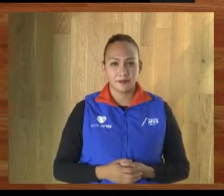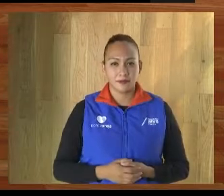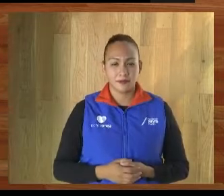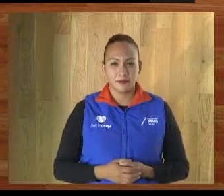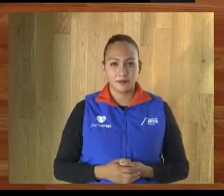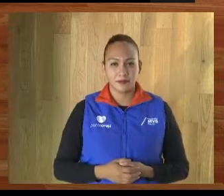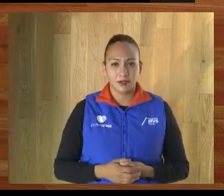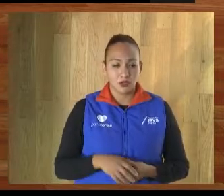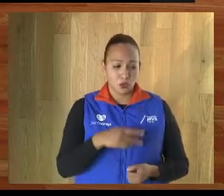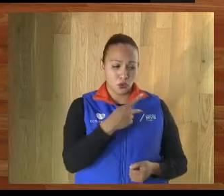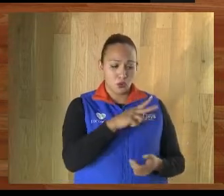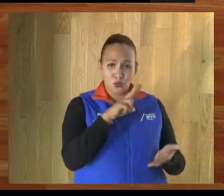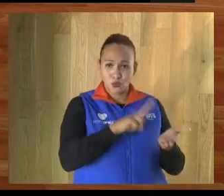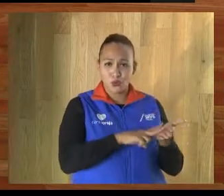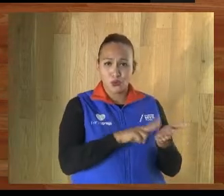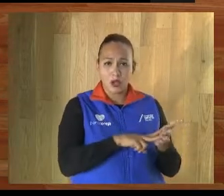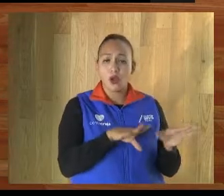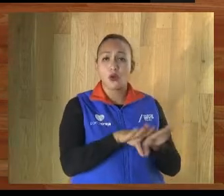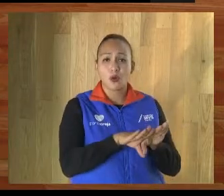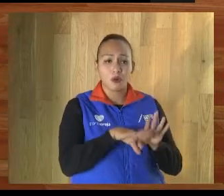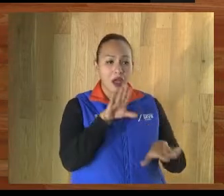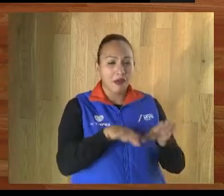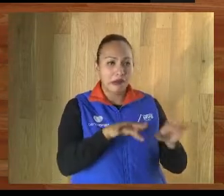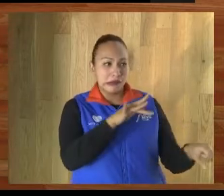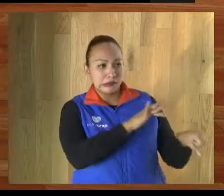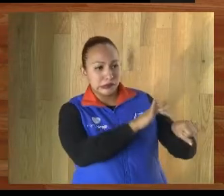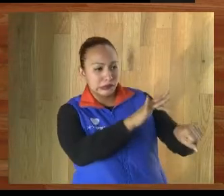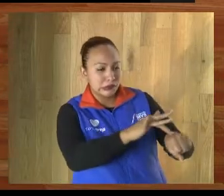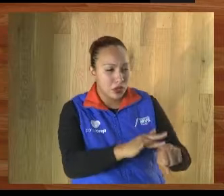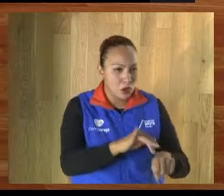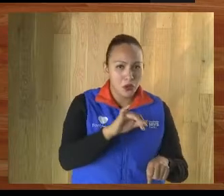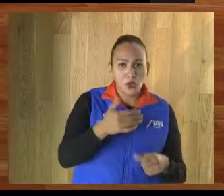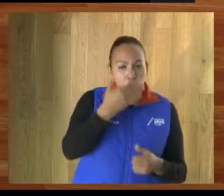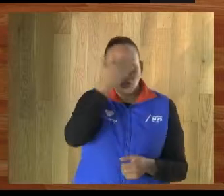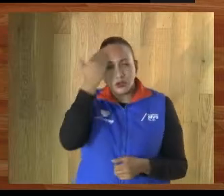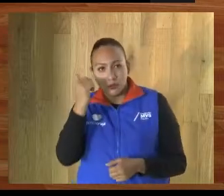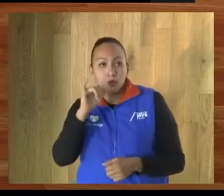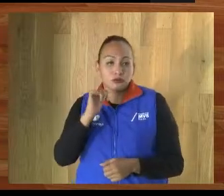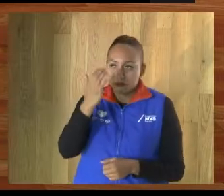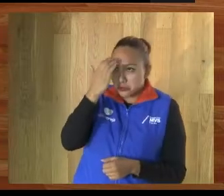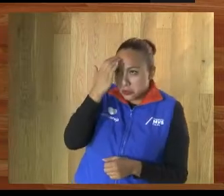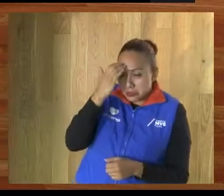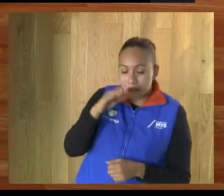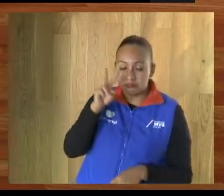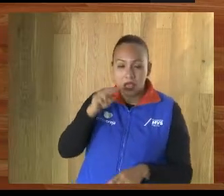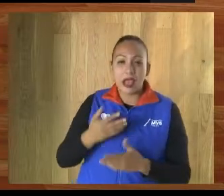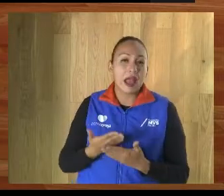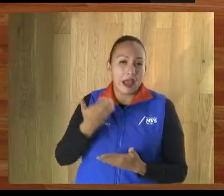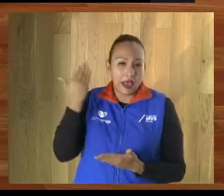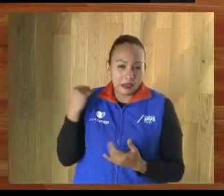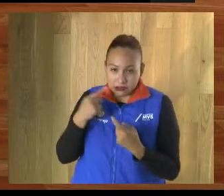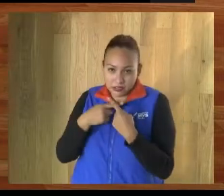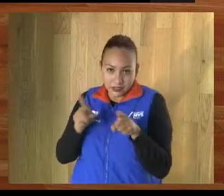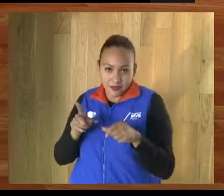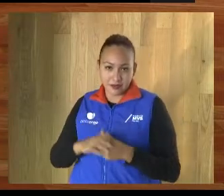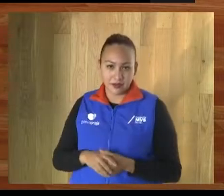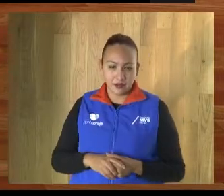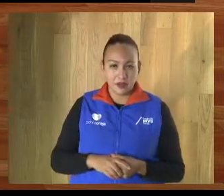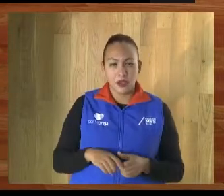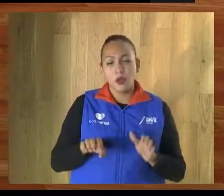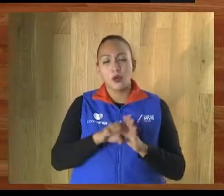como si dijéramos, su valor está basado en intangibles y no en tangibles como anteriormente, ¿no? Pues así como en el